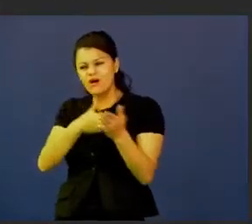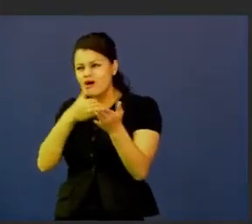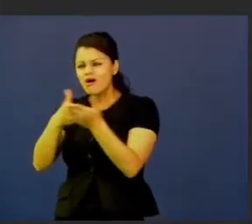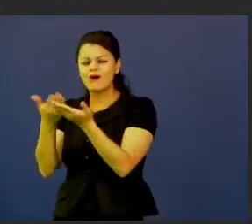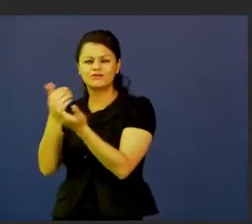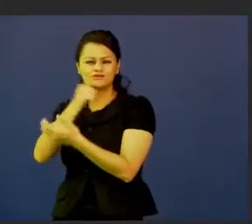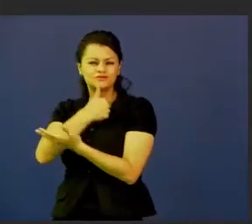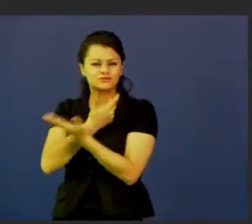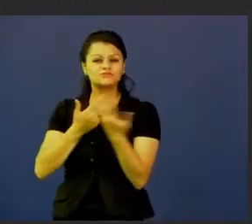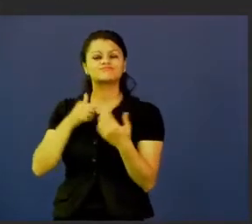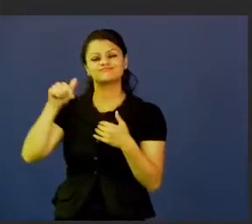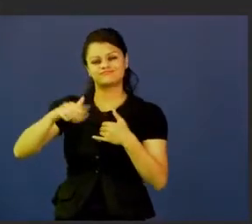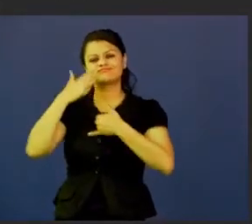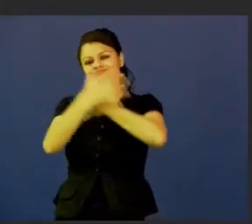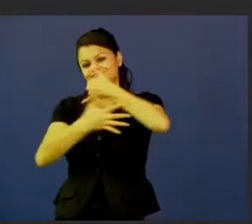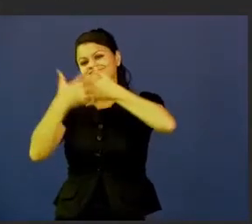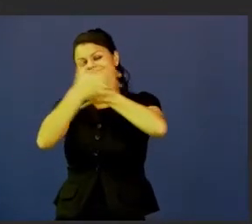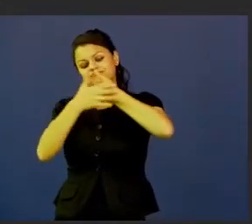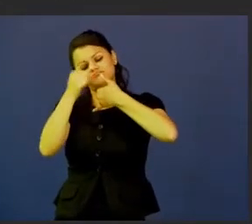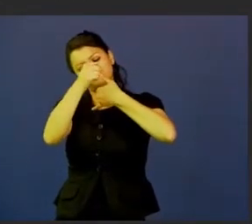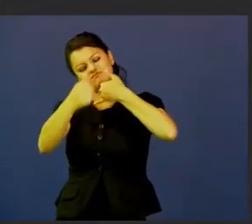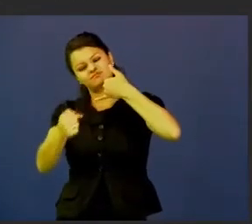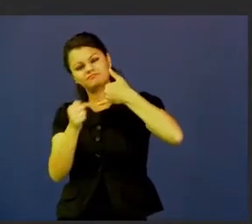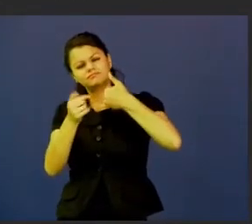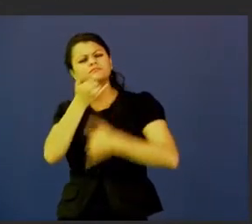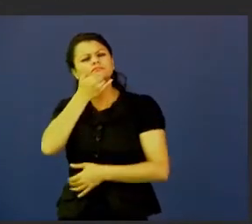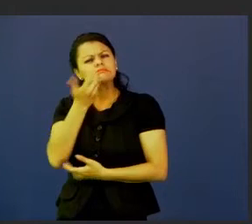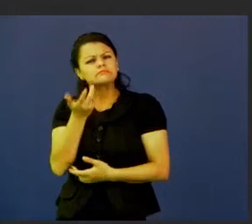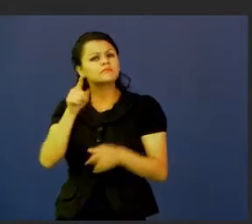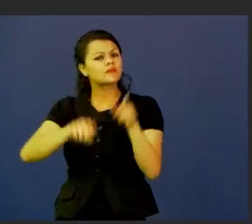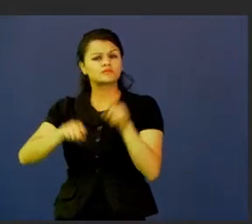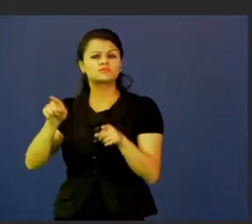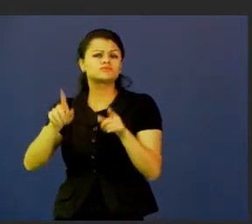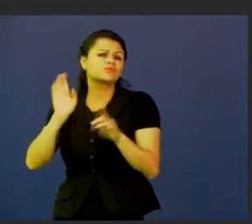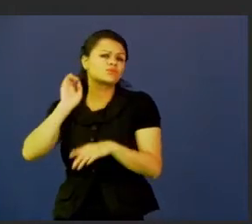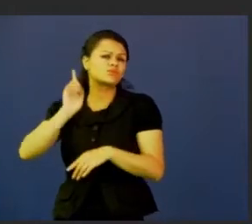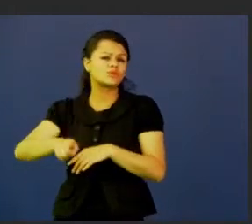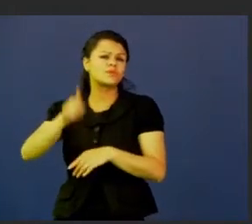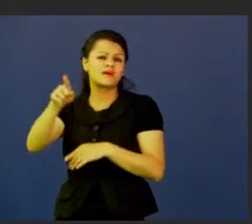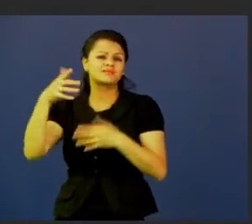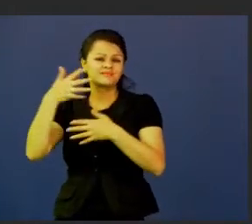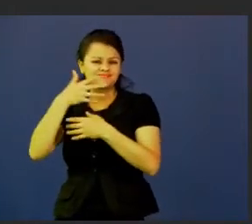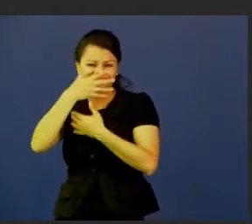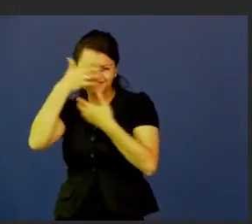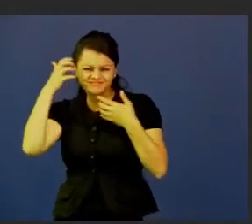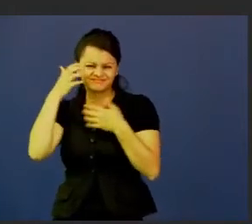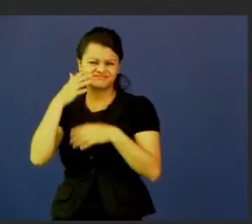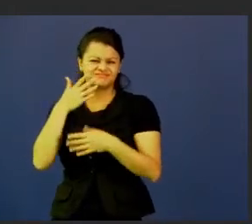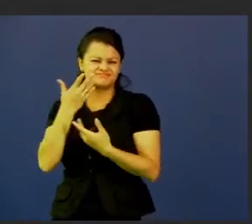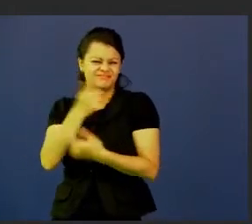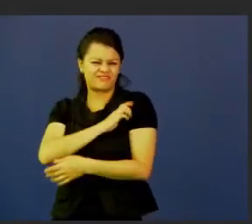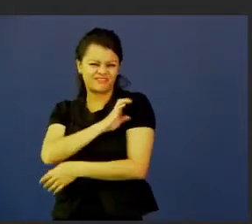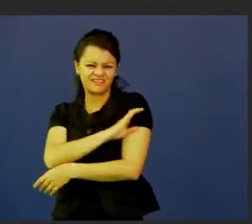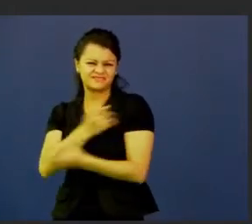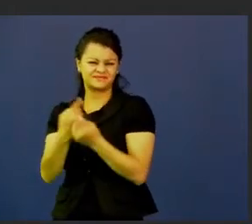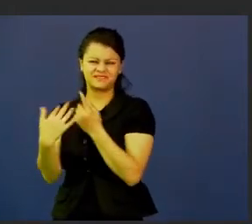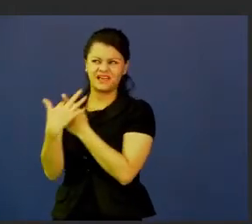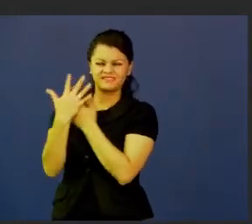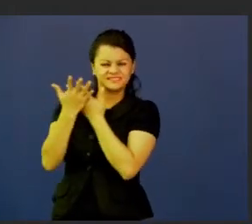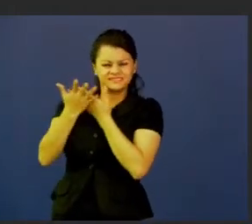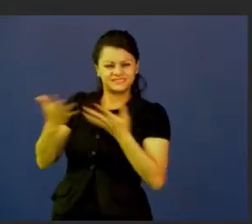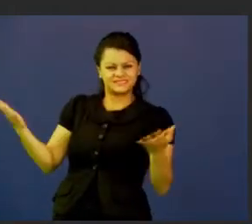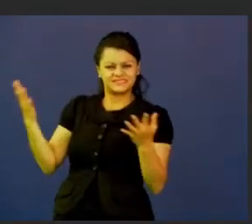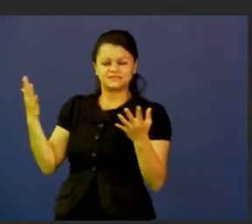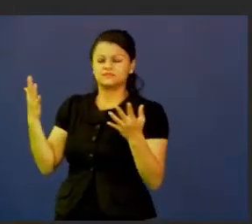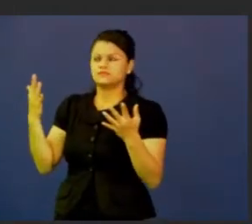culpa de la guerra se han perdido de la revolución digital? Hoy sabemos que tenemos entre 7.000 y 14.000 guerrilleros de las